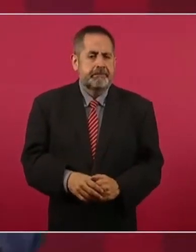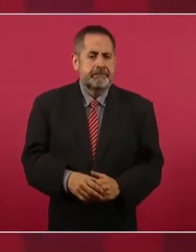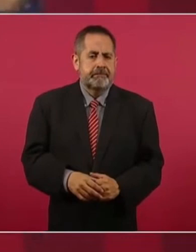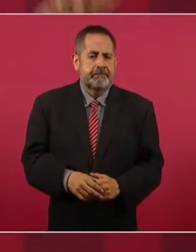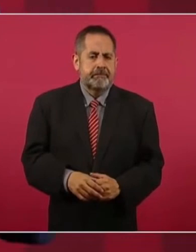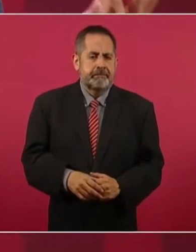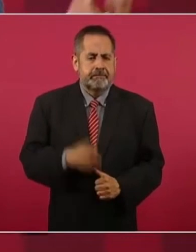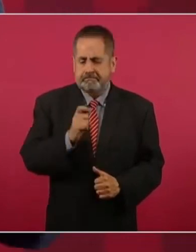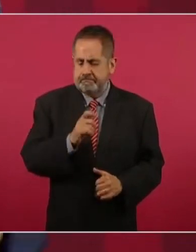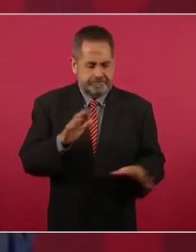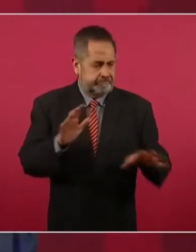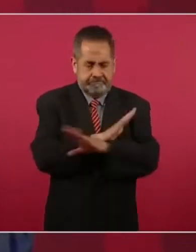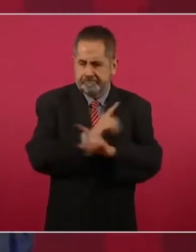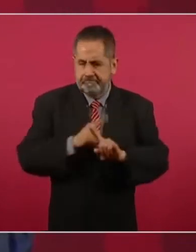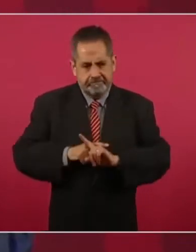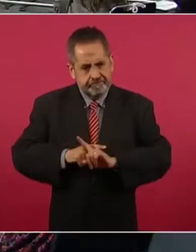Pero eso ya cambió.